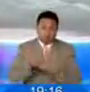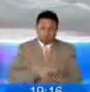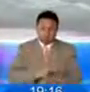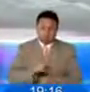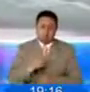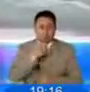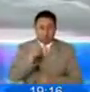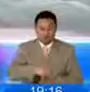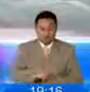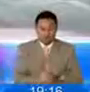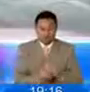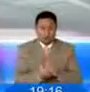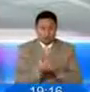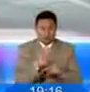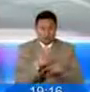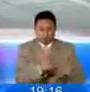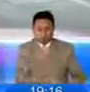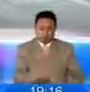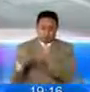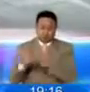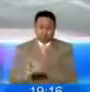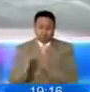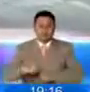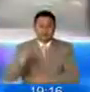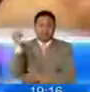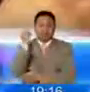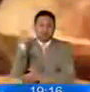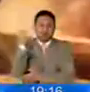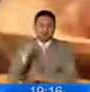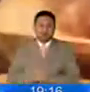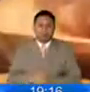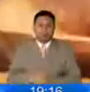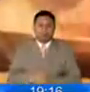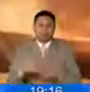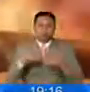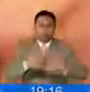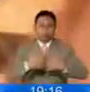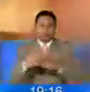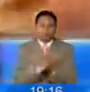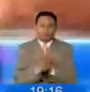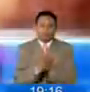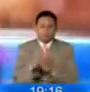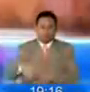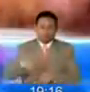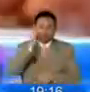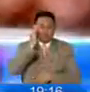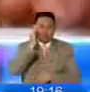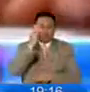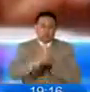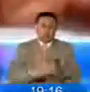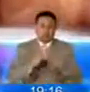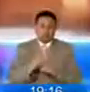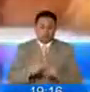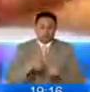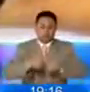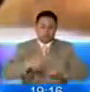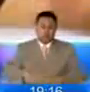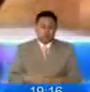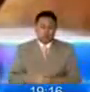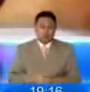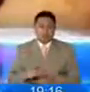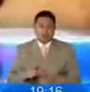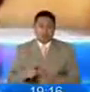ser exportadores y también industrializados, ¿no? Producimos el cacao el más rico del mundo, sin embargo